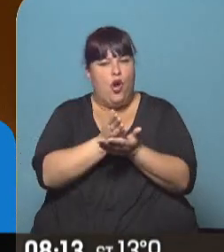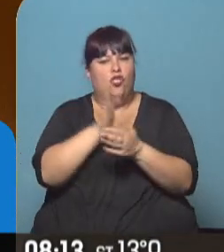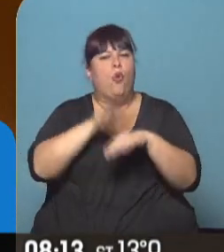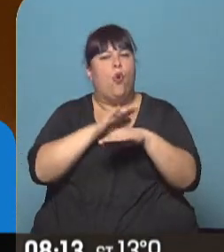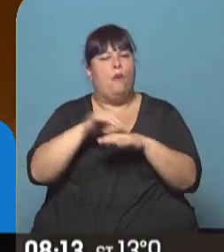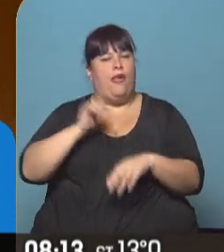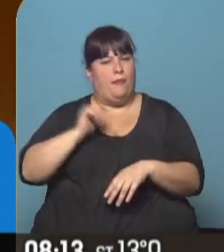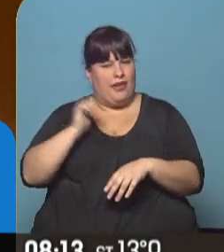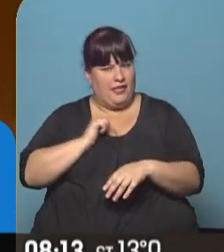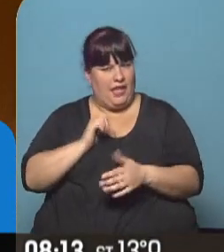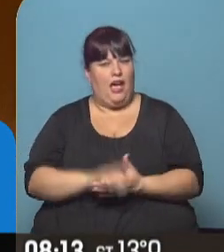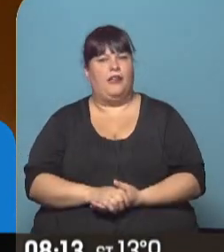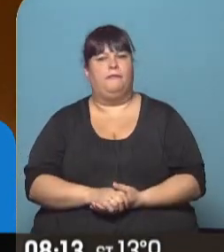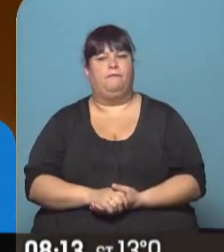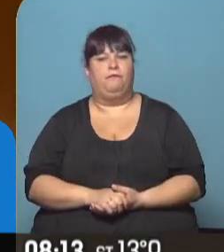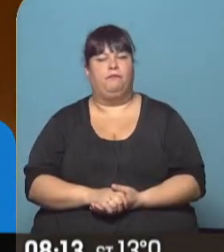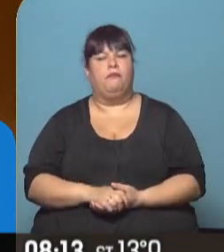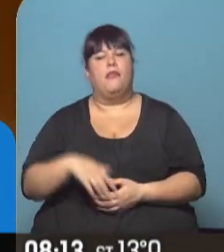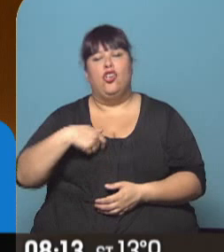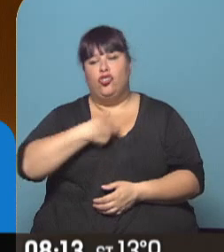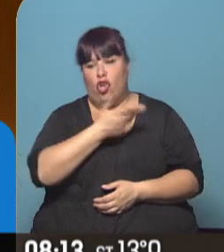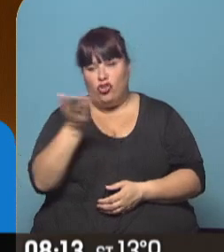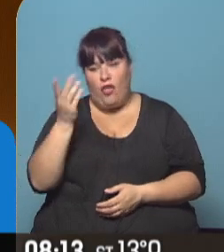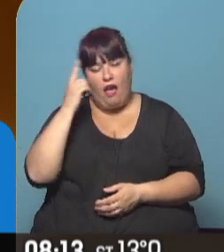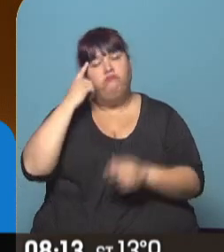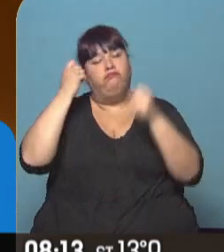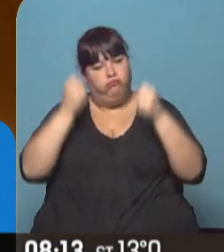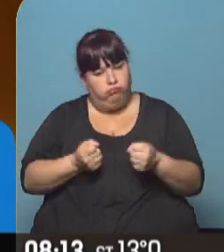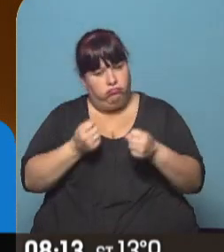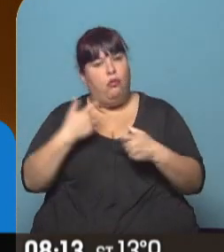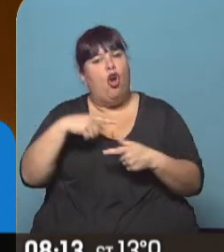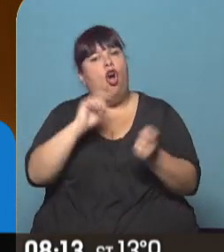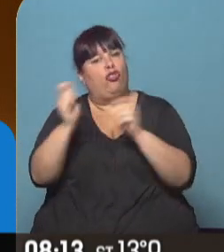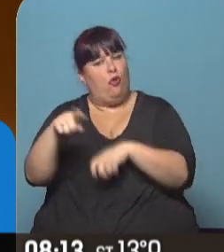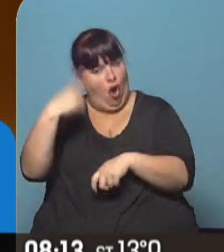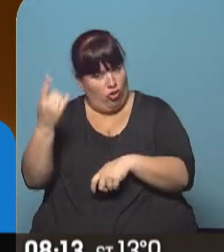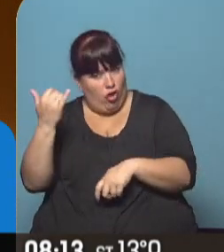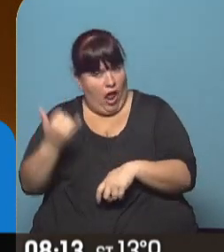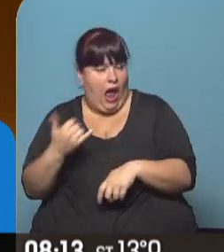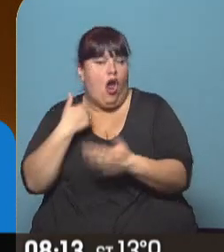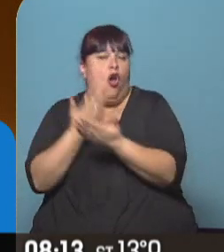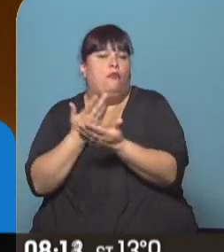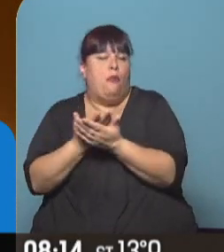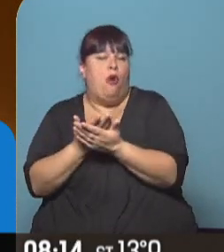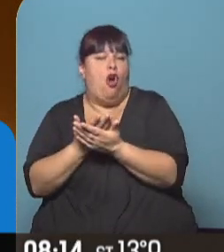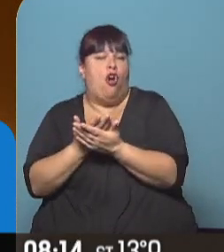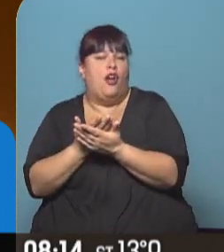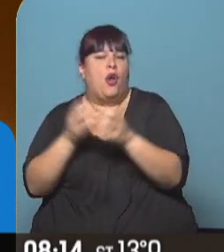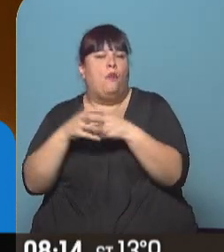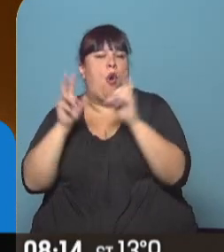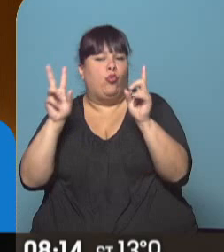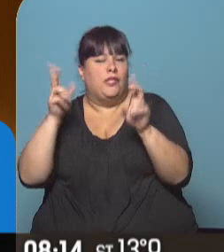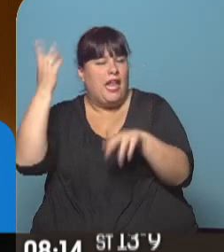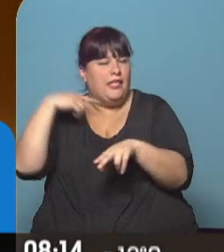responsables la última dictadura militar y la sociedad tomó un camino porque había otra opción otra opción que proponía el partido